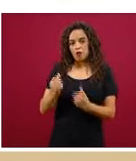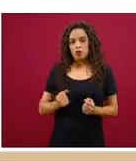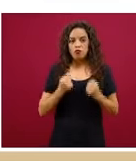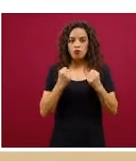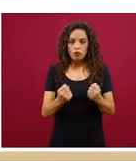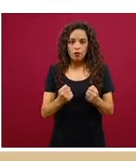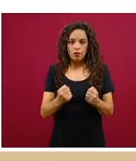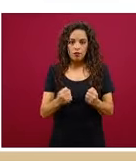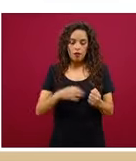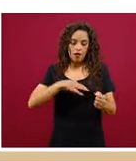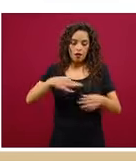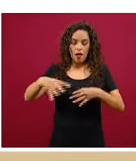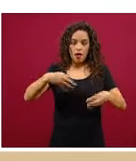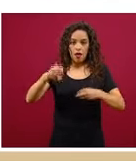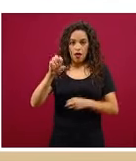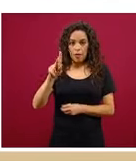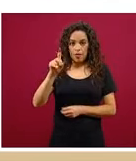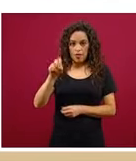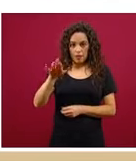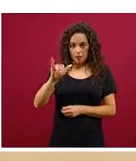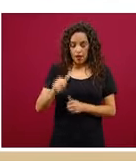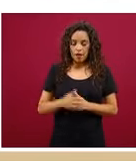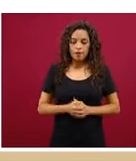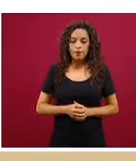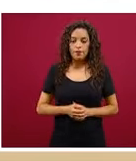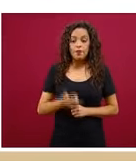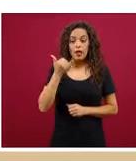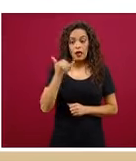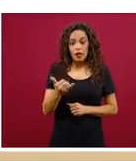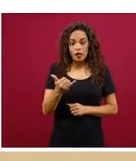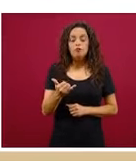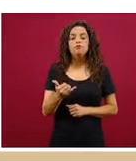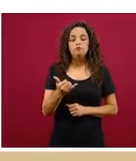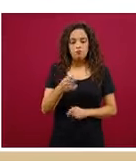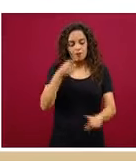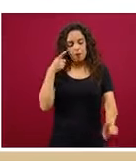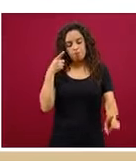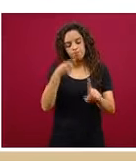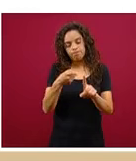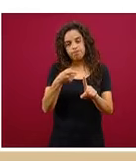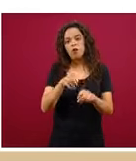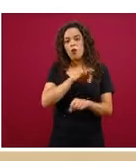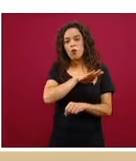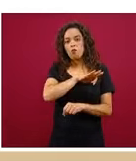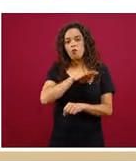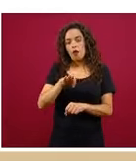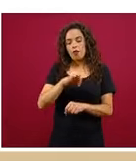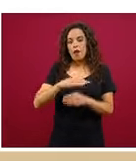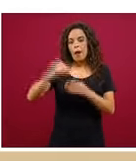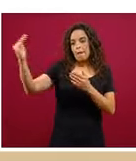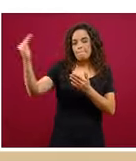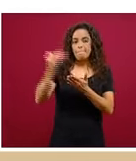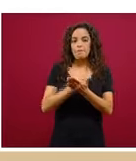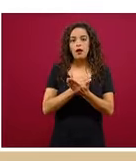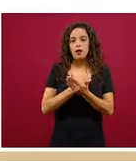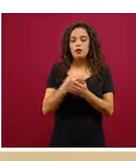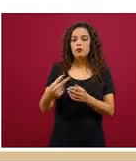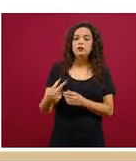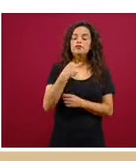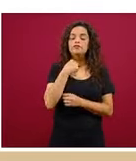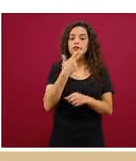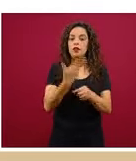epidemia, y de manera directa también poder disminuir la carga hospitalaria, tanto de pacientes graves